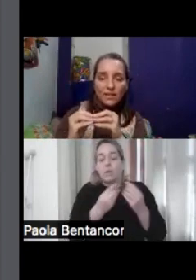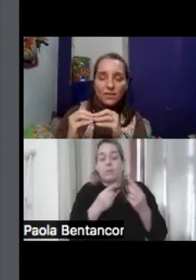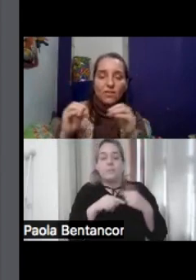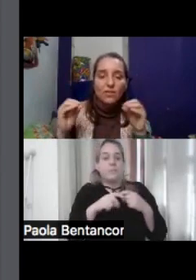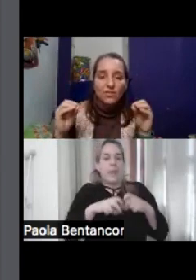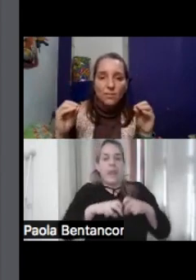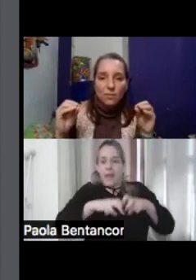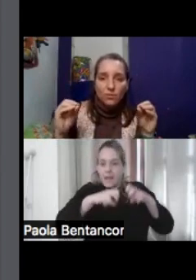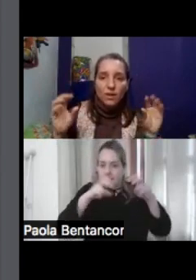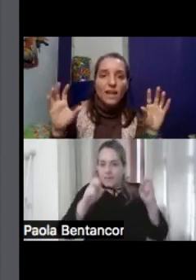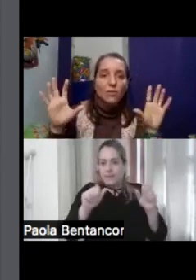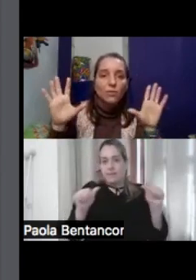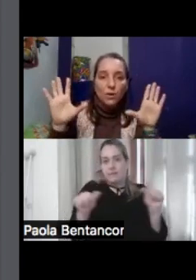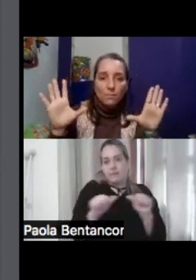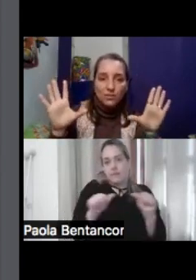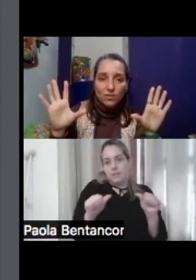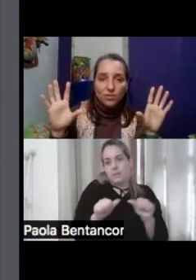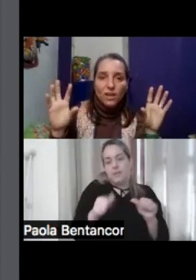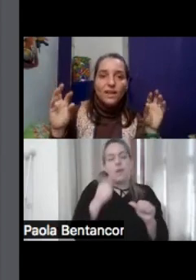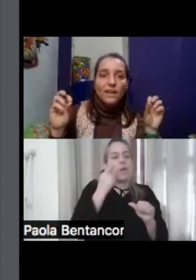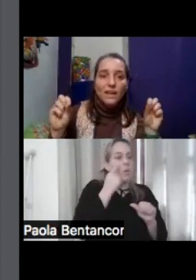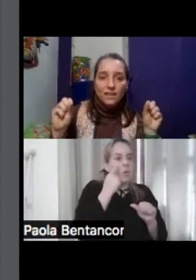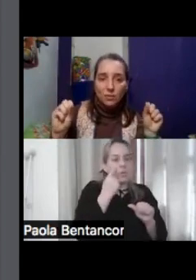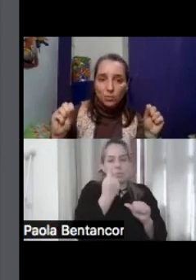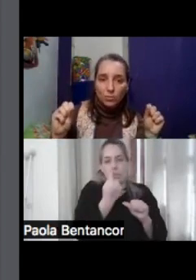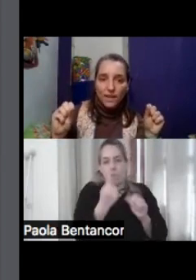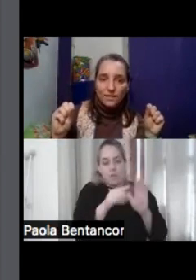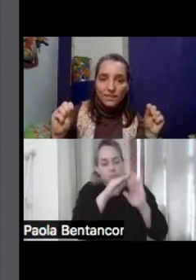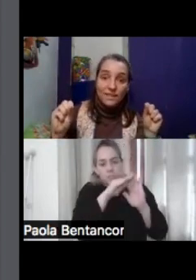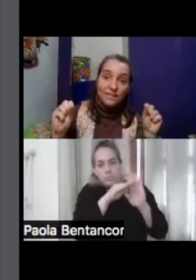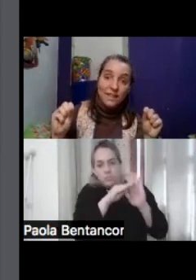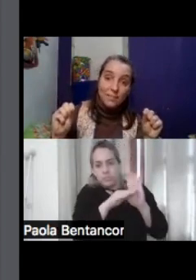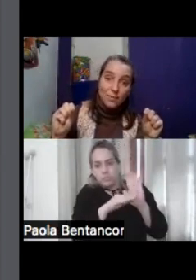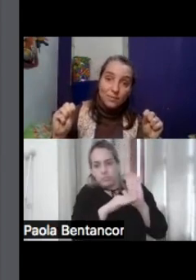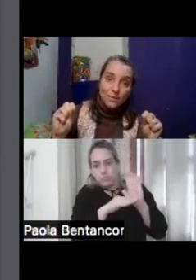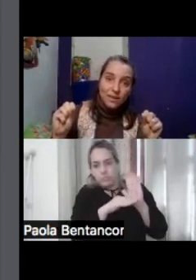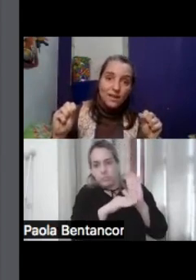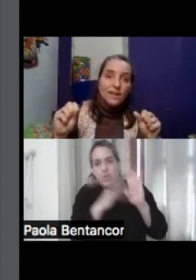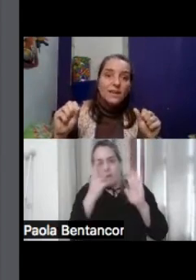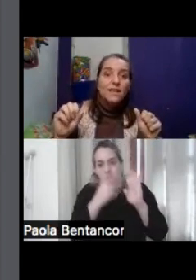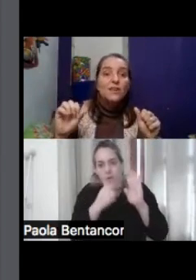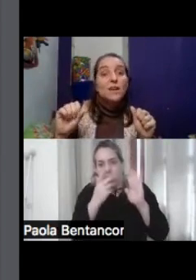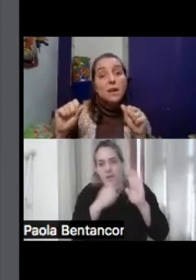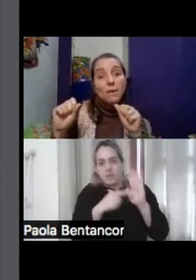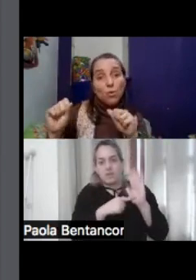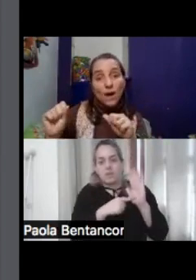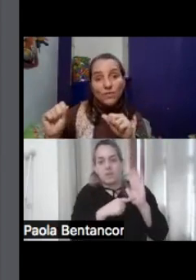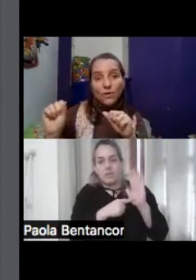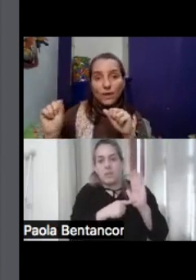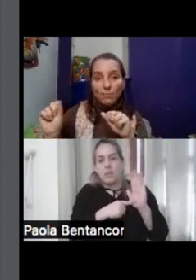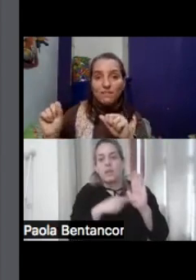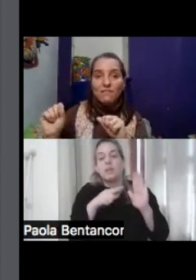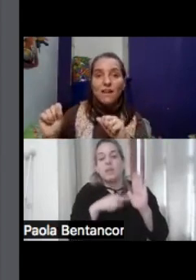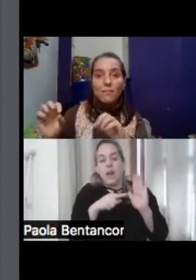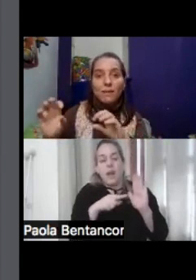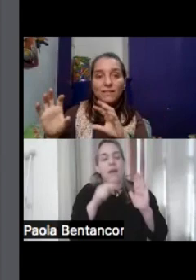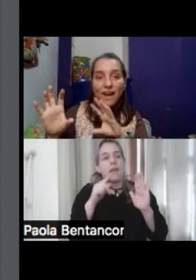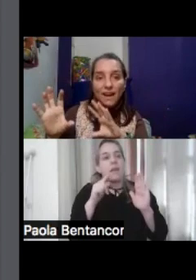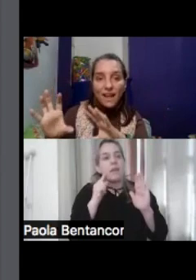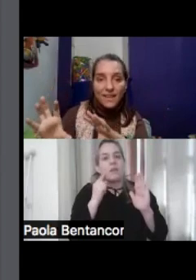análisis de la actividad conocemos cada uno de los pasos y las estructuras que necesitamos, y